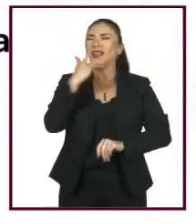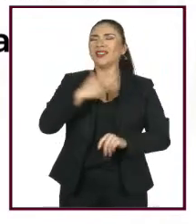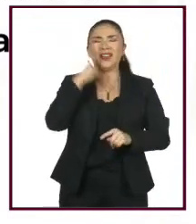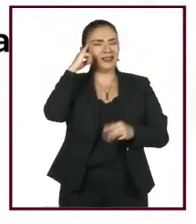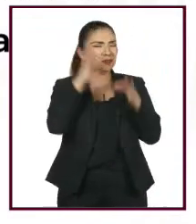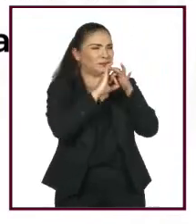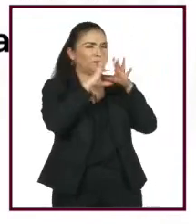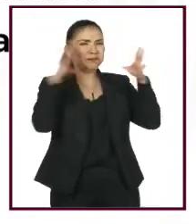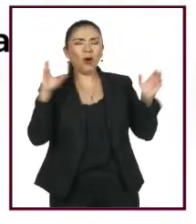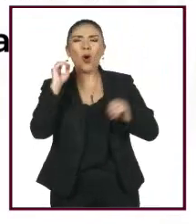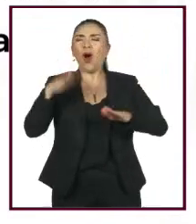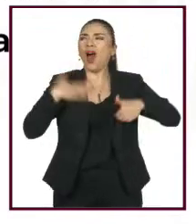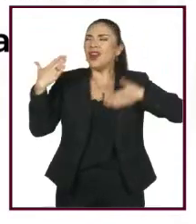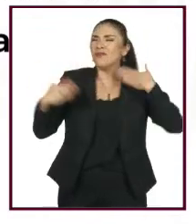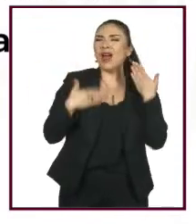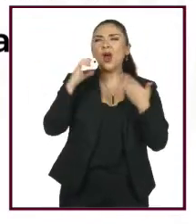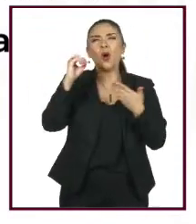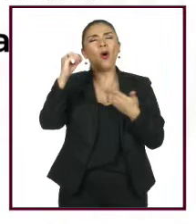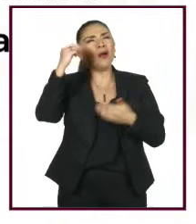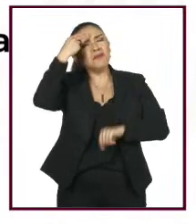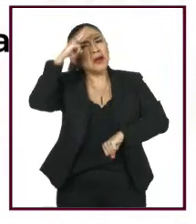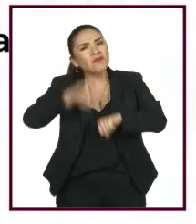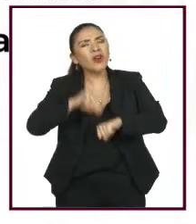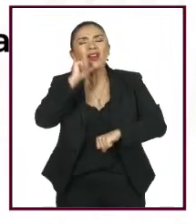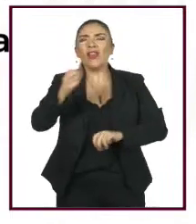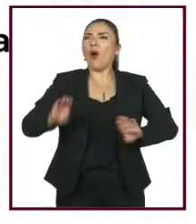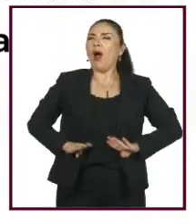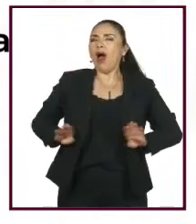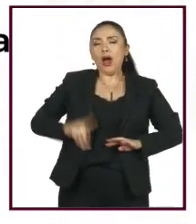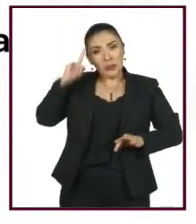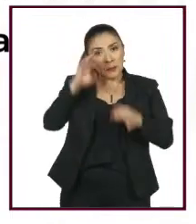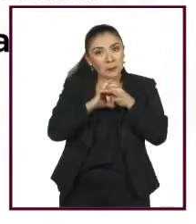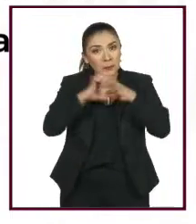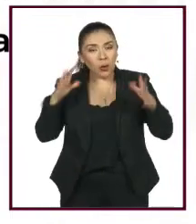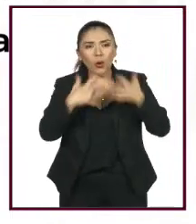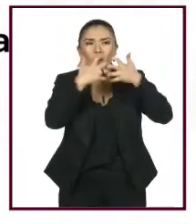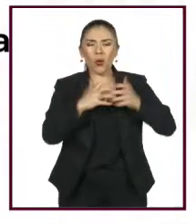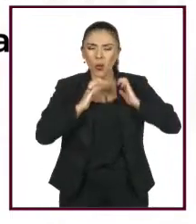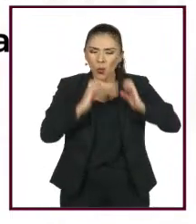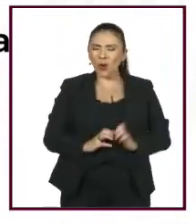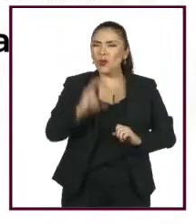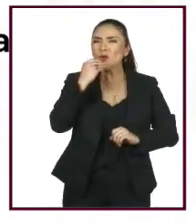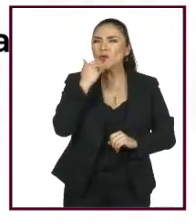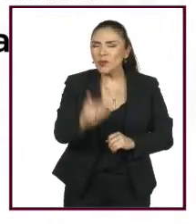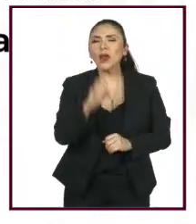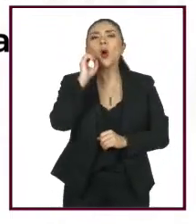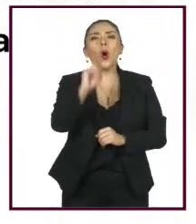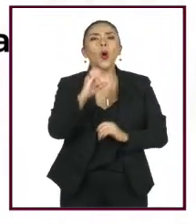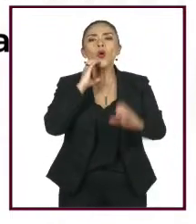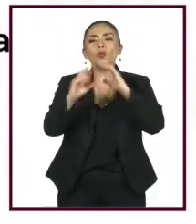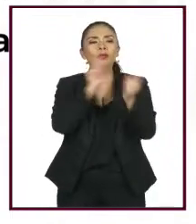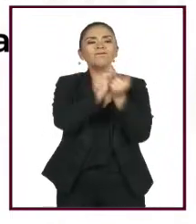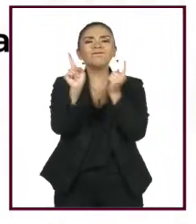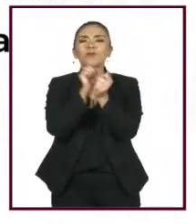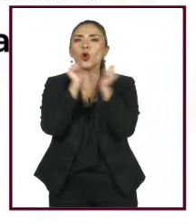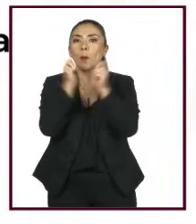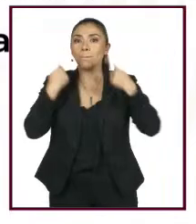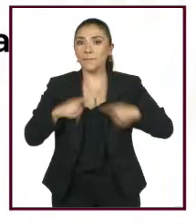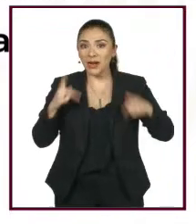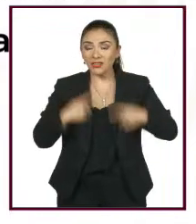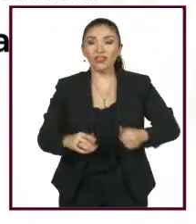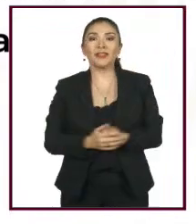el estado de ánimo, la cognición, la conducta, las funciones motoras y las relaciones